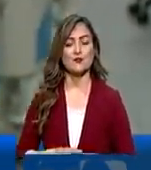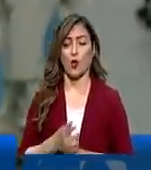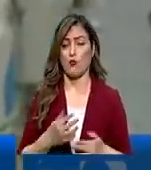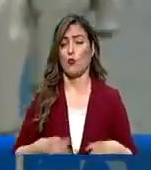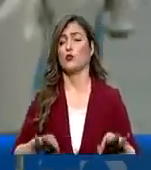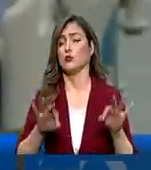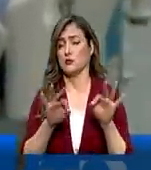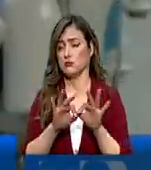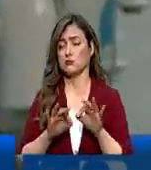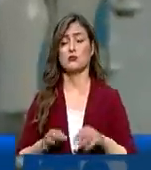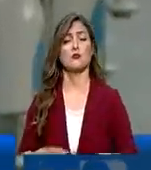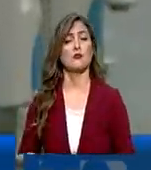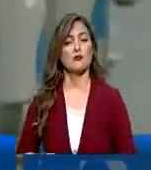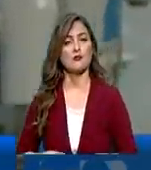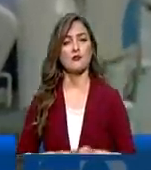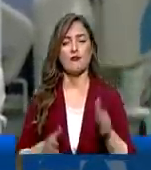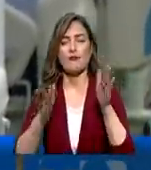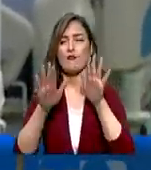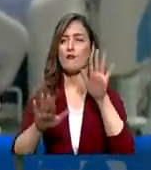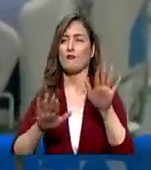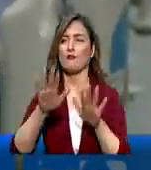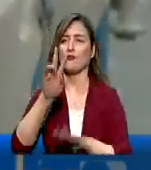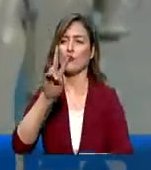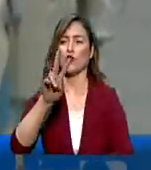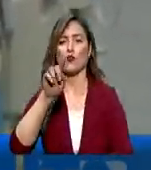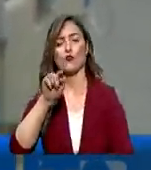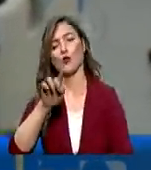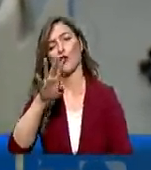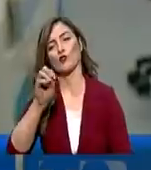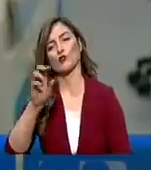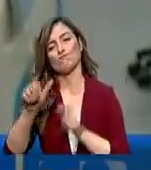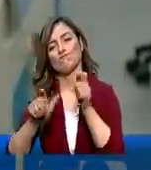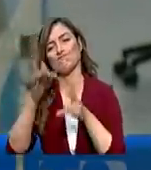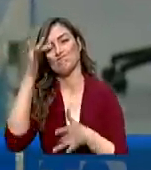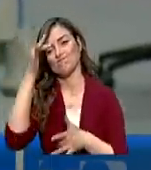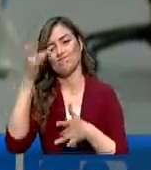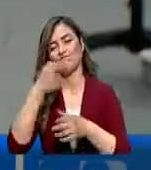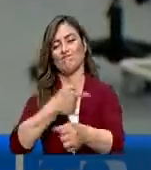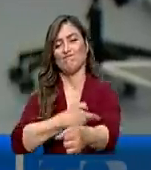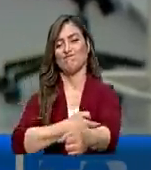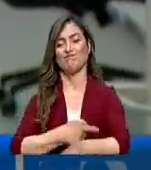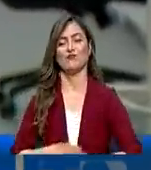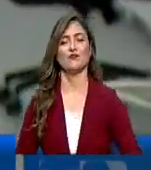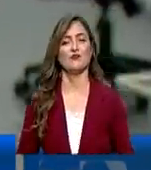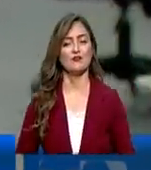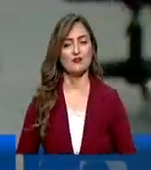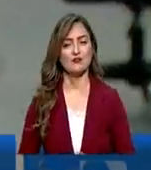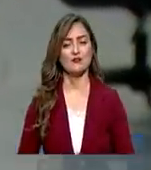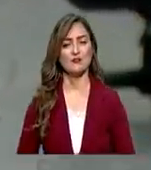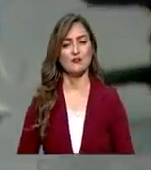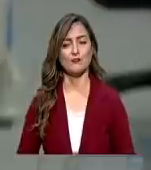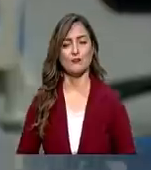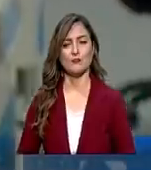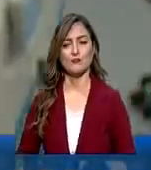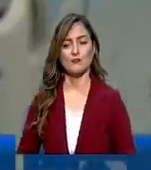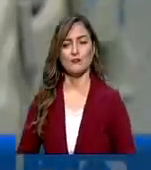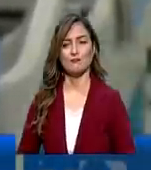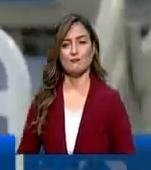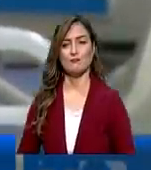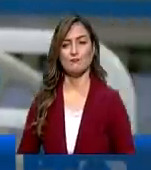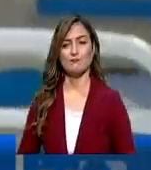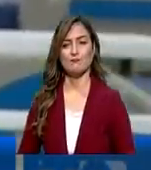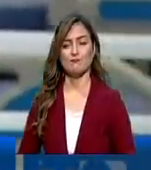importante. Hemos atendido alrededor de 2.400 pacientes internados aquí y 1.000